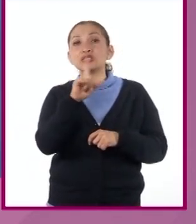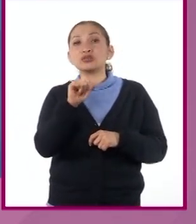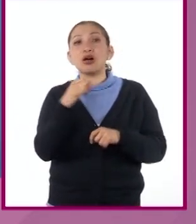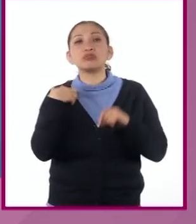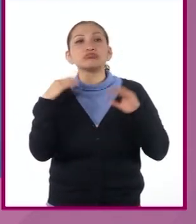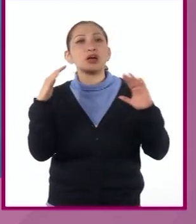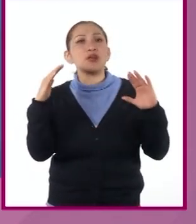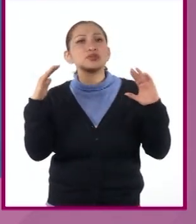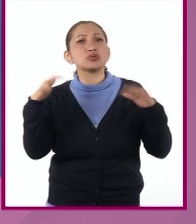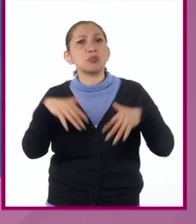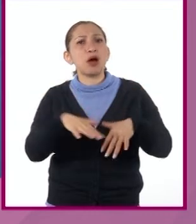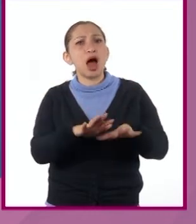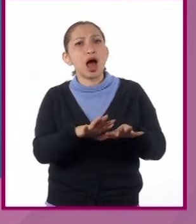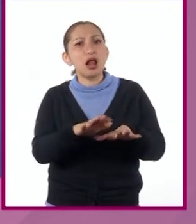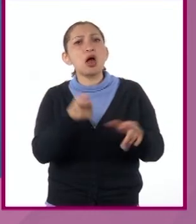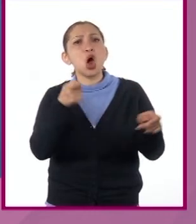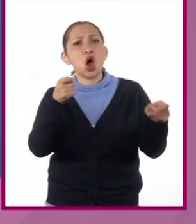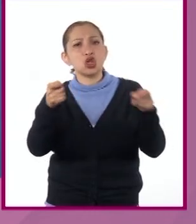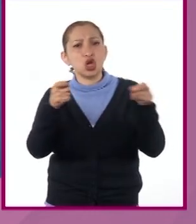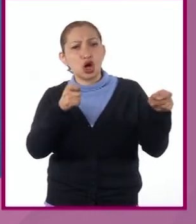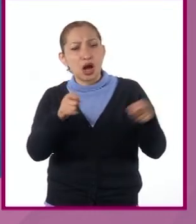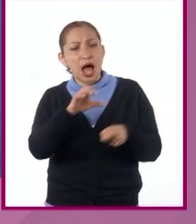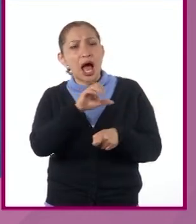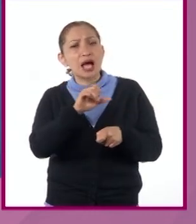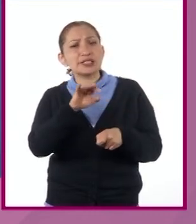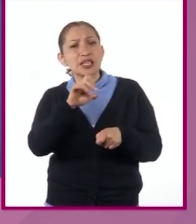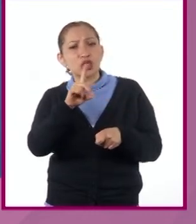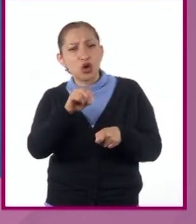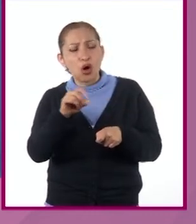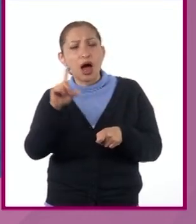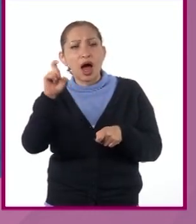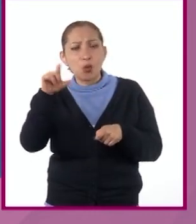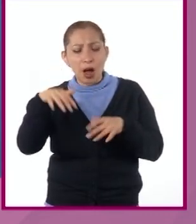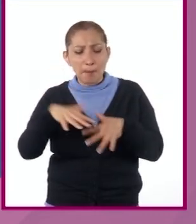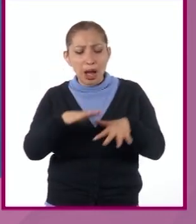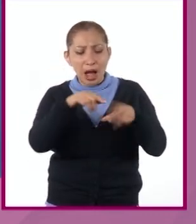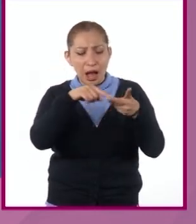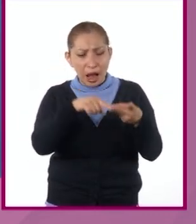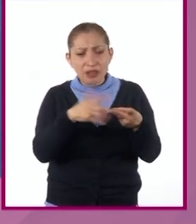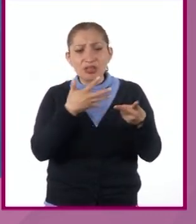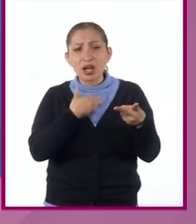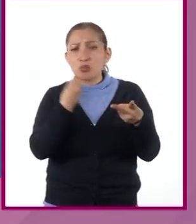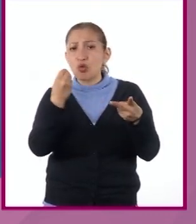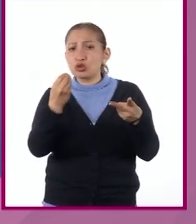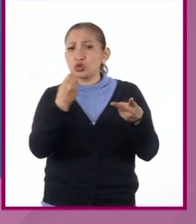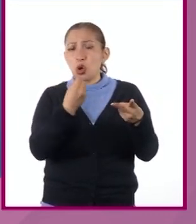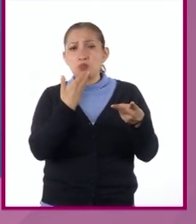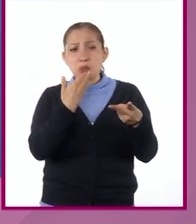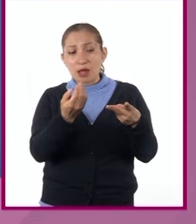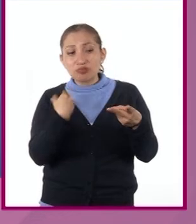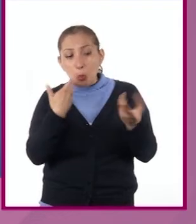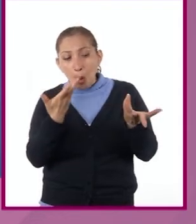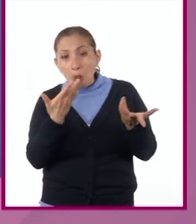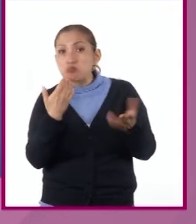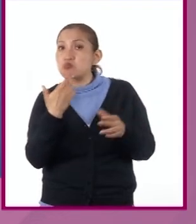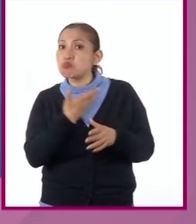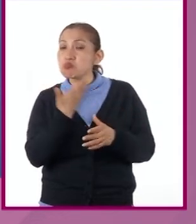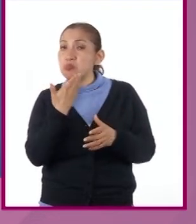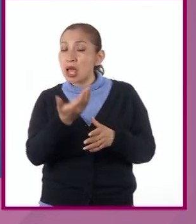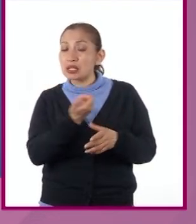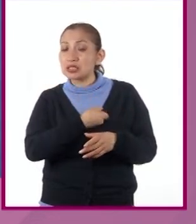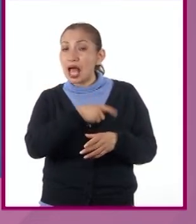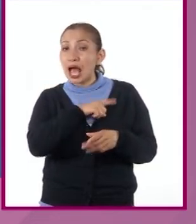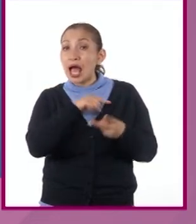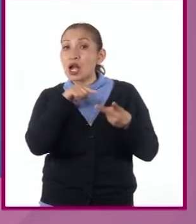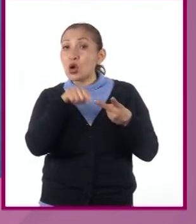maravilla marina. Controla la acidez de los mares, tiene gran cantidad de nutrientes, pero se